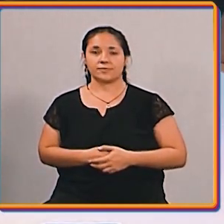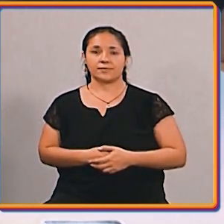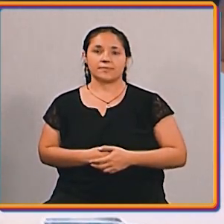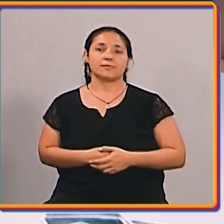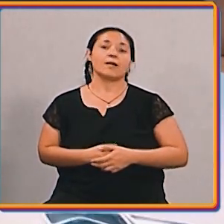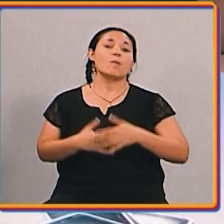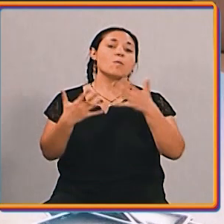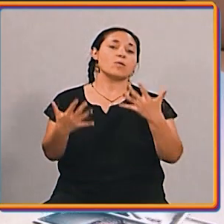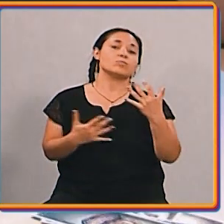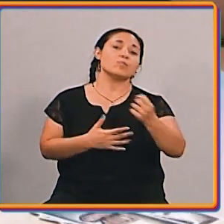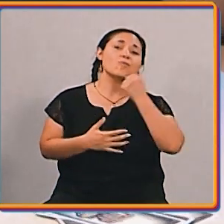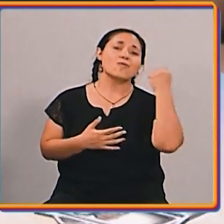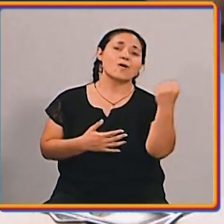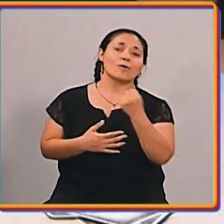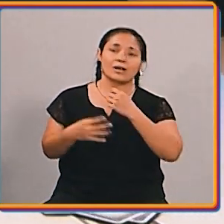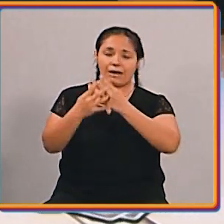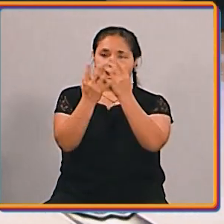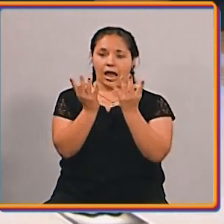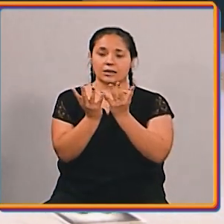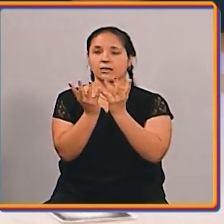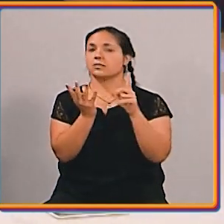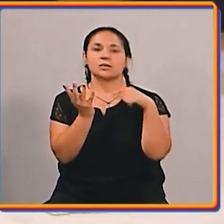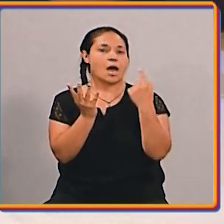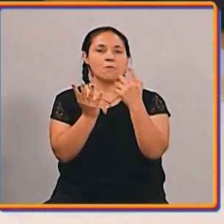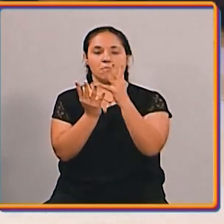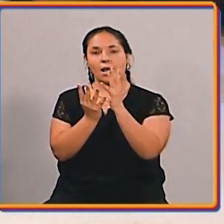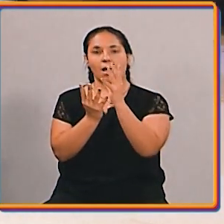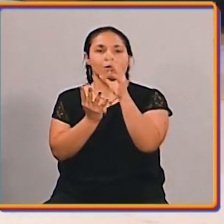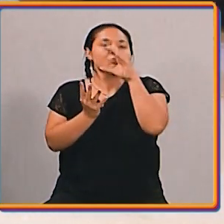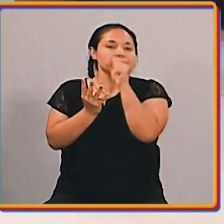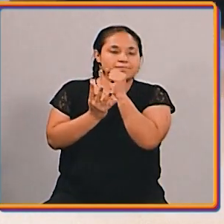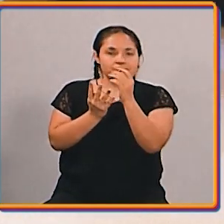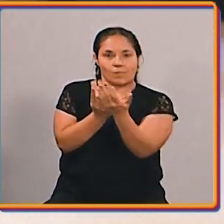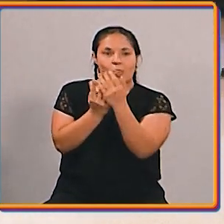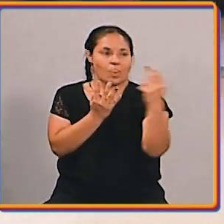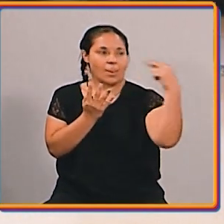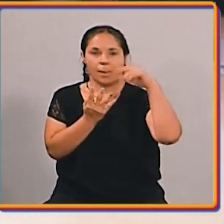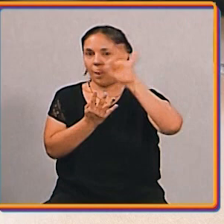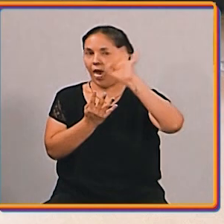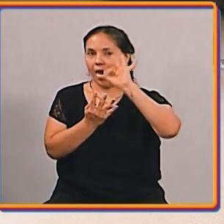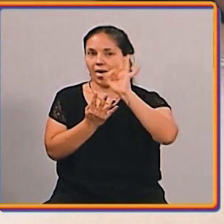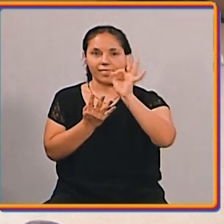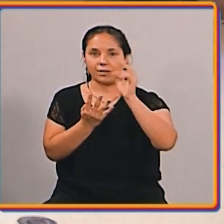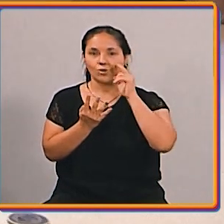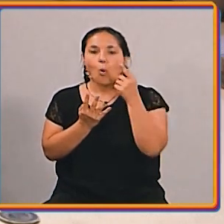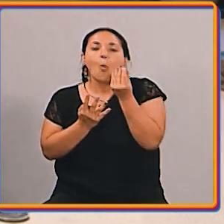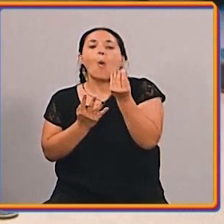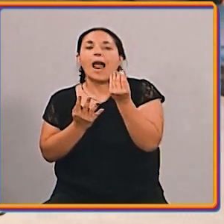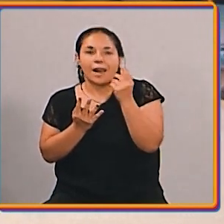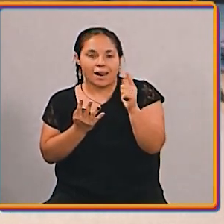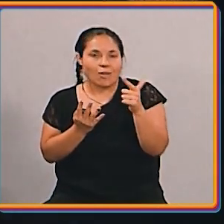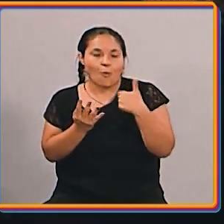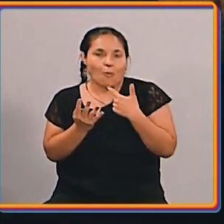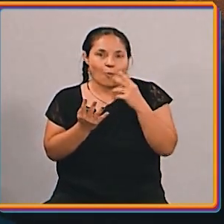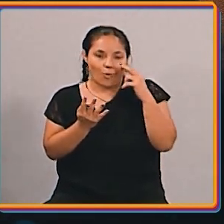Es por eso que es muy importante que las cartas permanezcan siempre ocultas y que nadie sepa qué personaje tenemos en